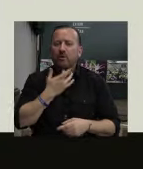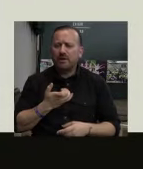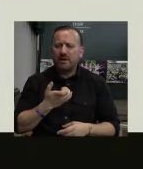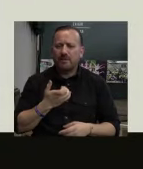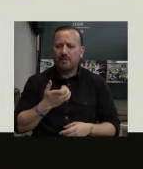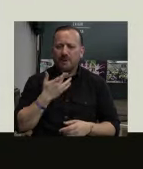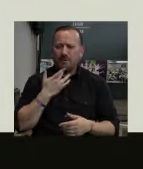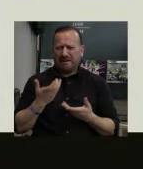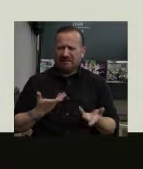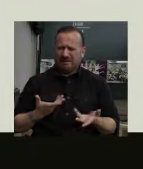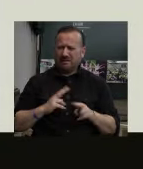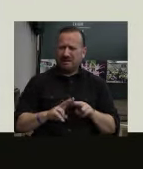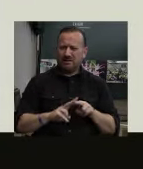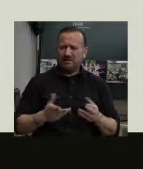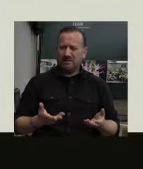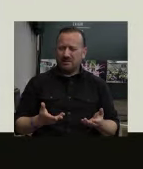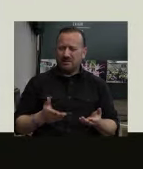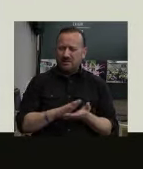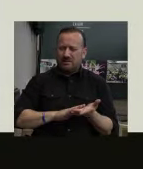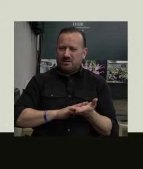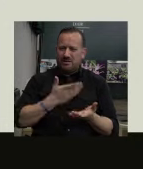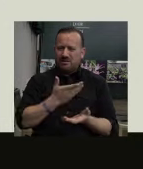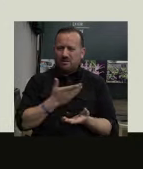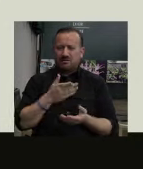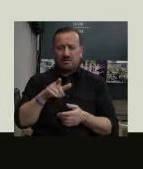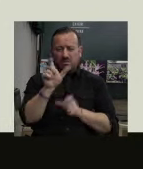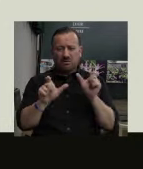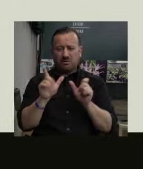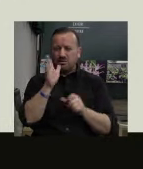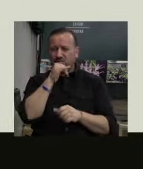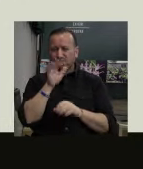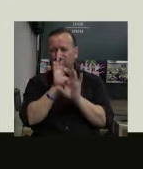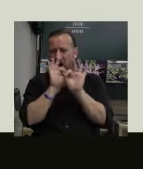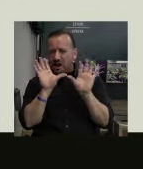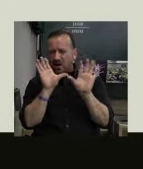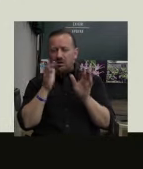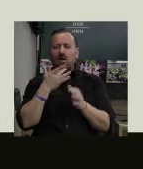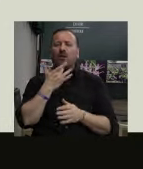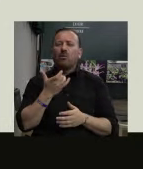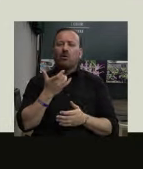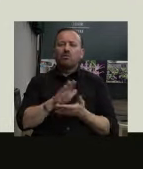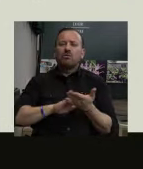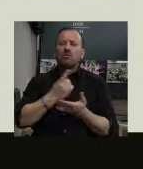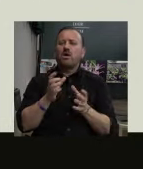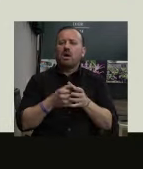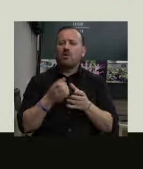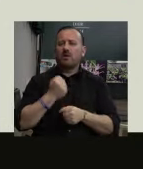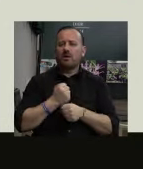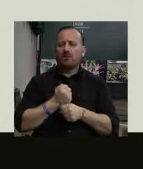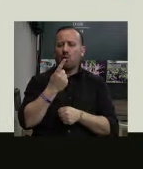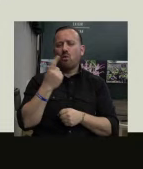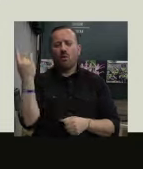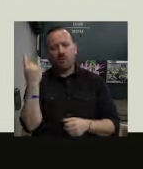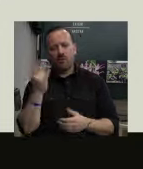qué las hacemos si la gente no tiene Claro Por qué un equipo de trabajo de una